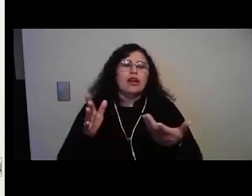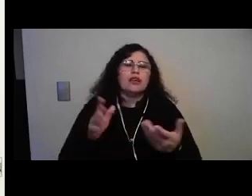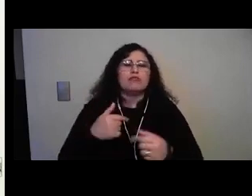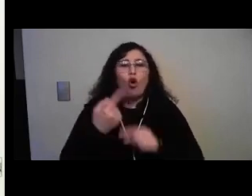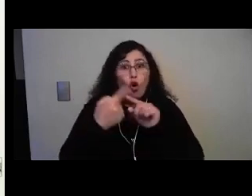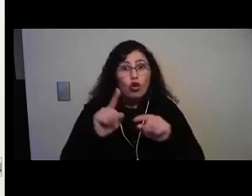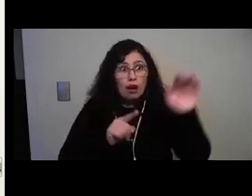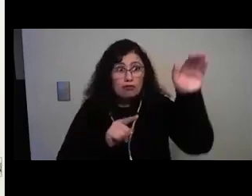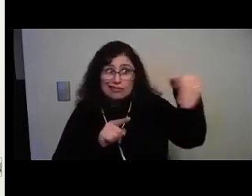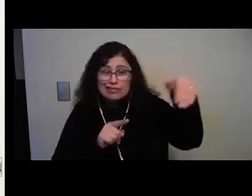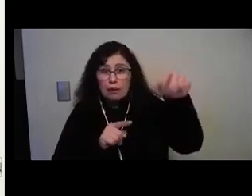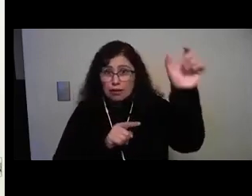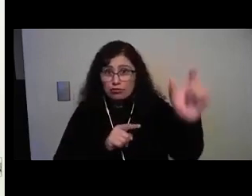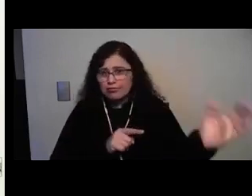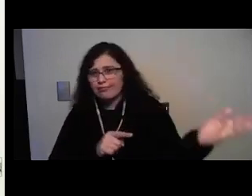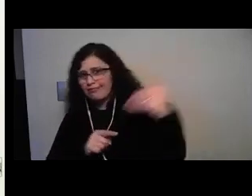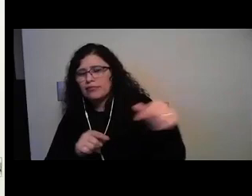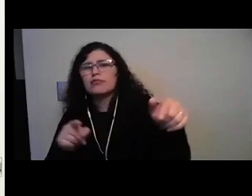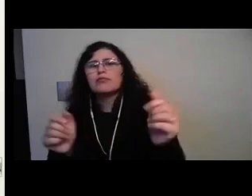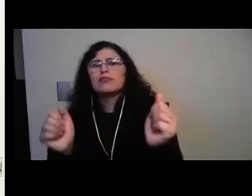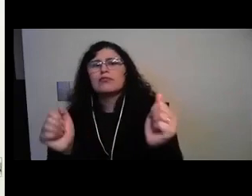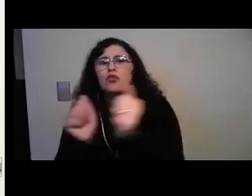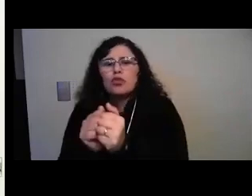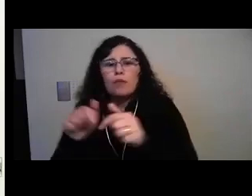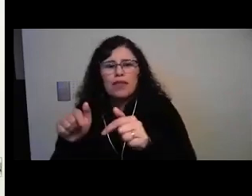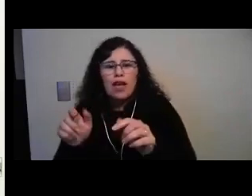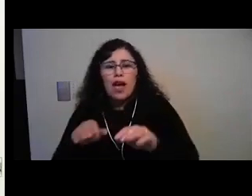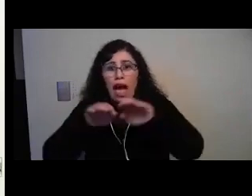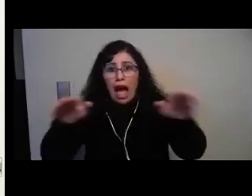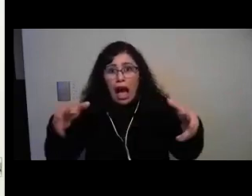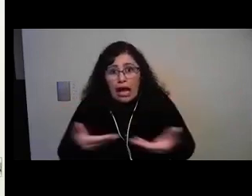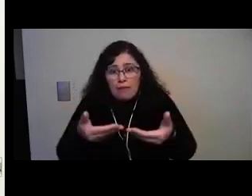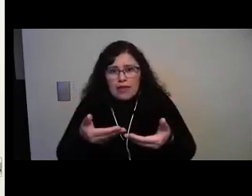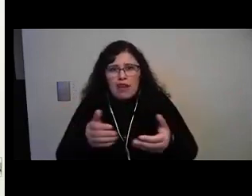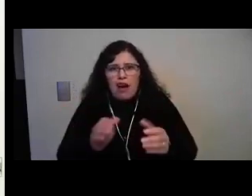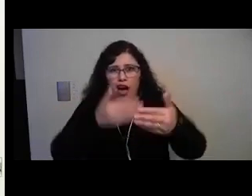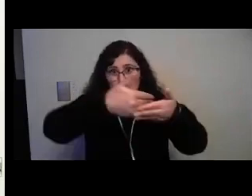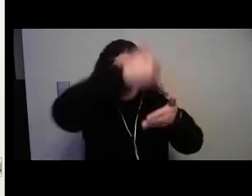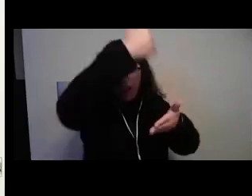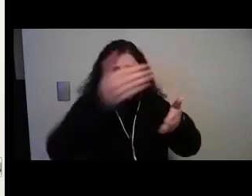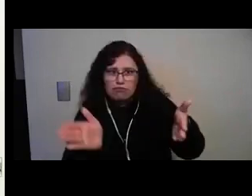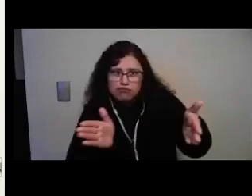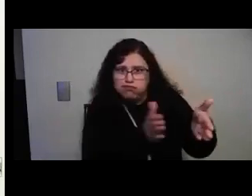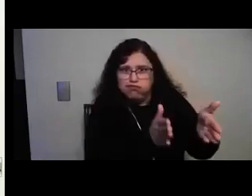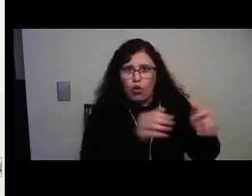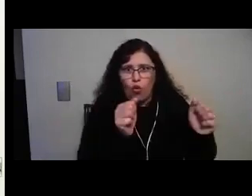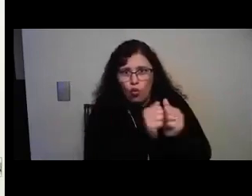camilla pegada a la pared, ¿ya? Lo hará con apoyo de un tercero, ¿ya? Entonces, pero si el paciente ya tiene control de tronco,